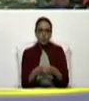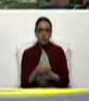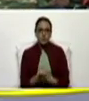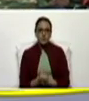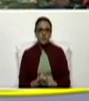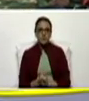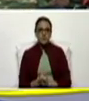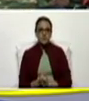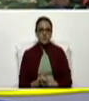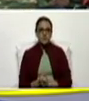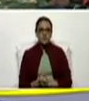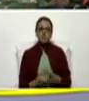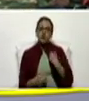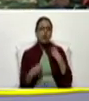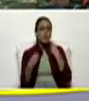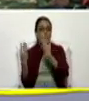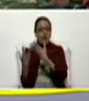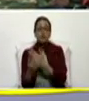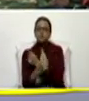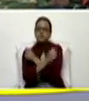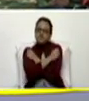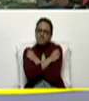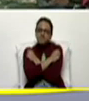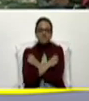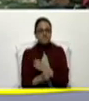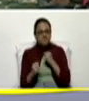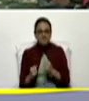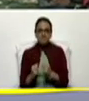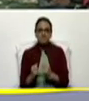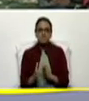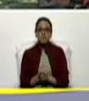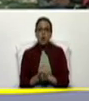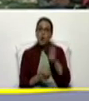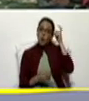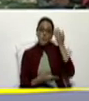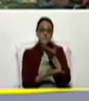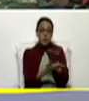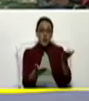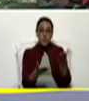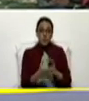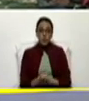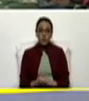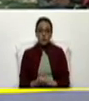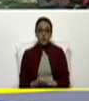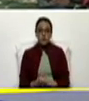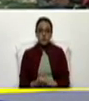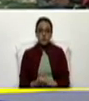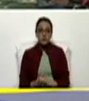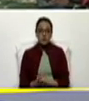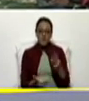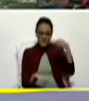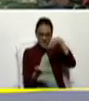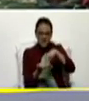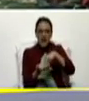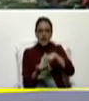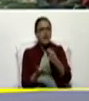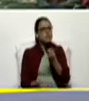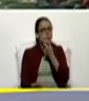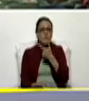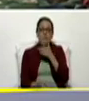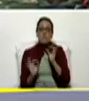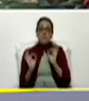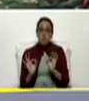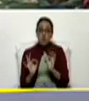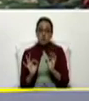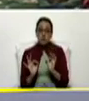todas mi abrazo al pueblo Valiente y bonito